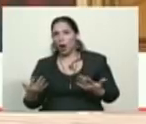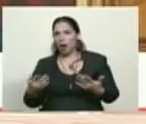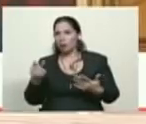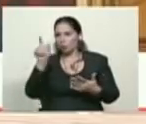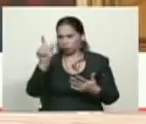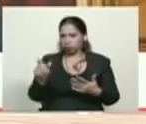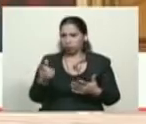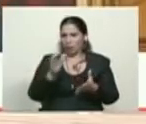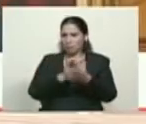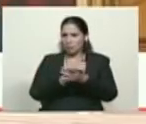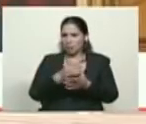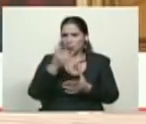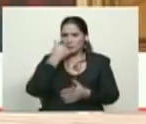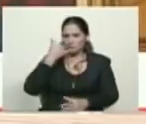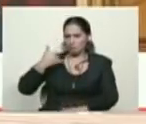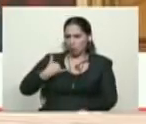eso,